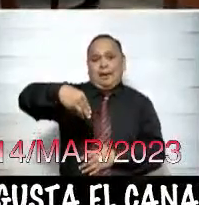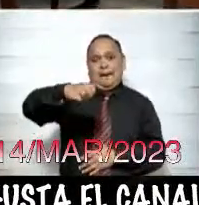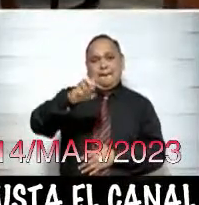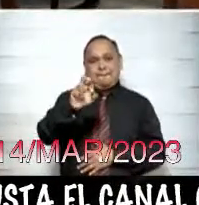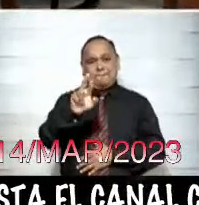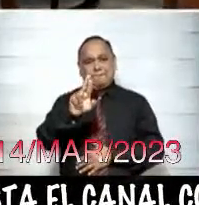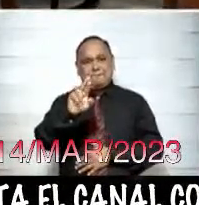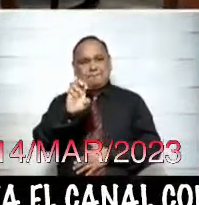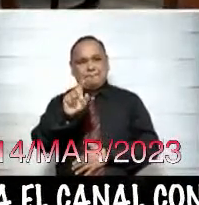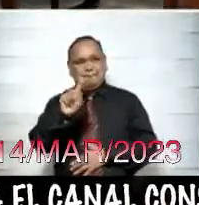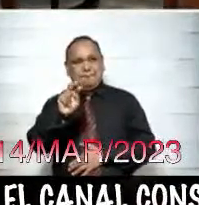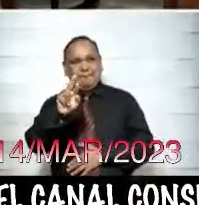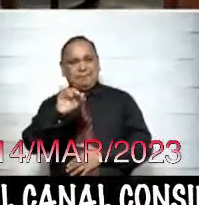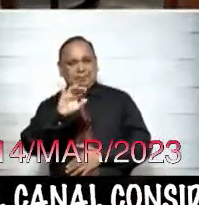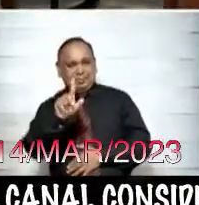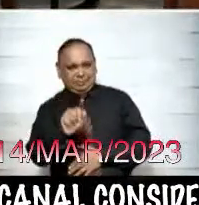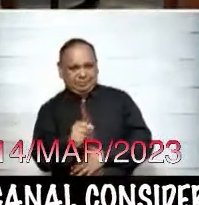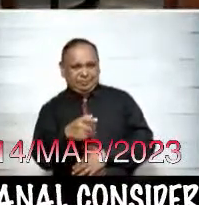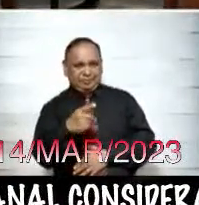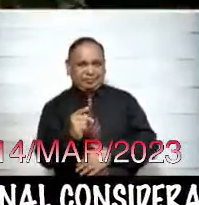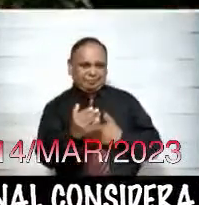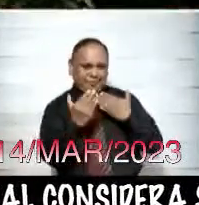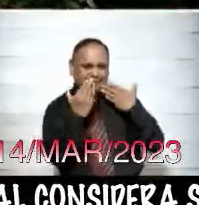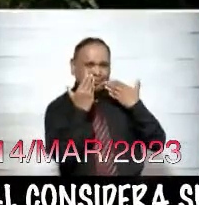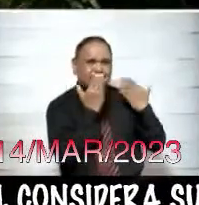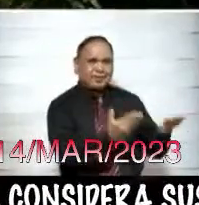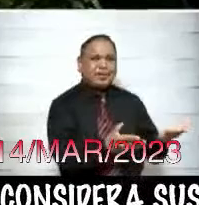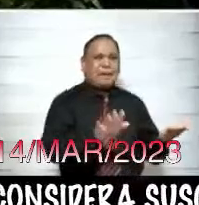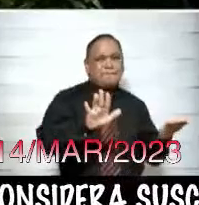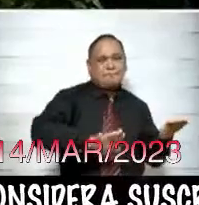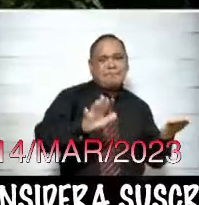la comunicación, diría yo. No decir, las proxenetas, porque son